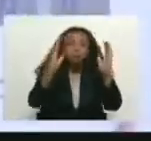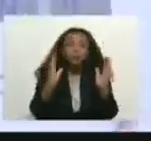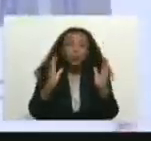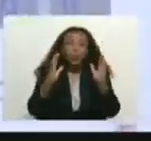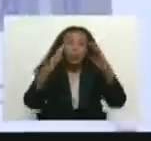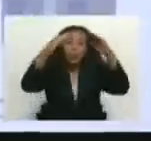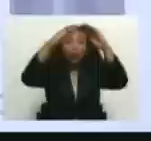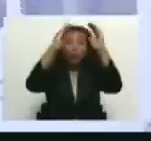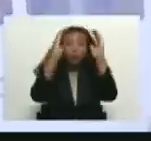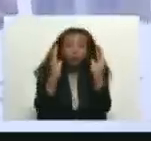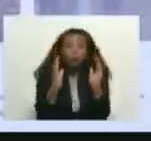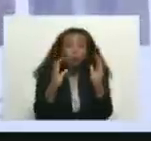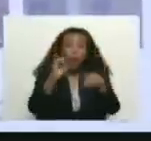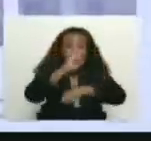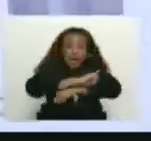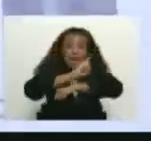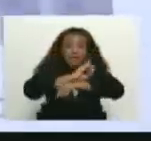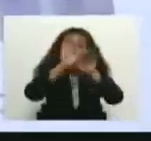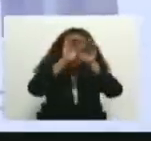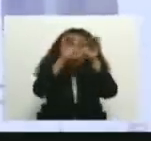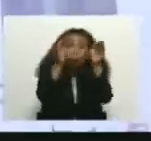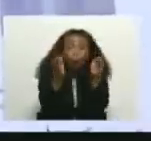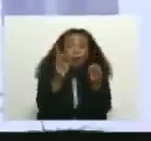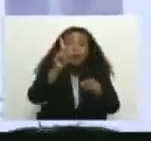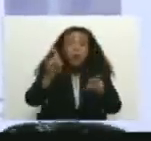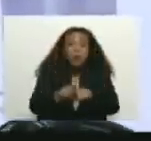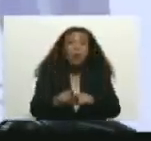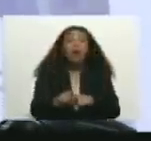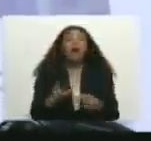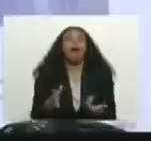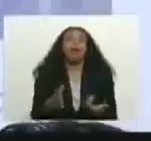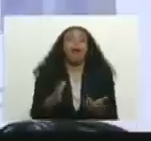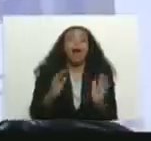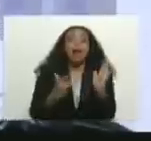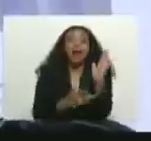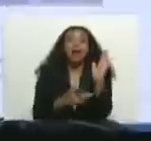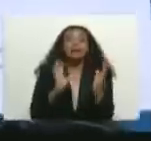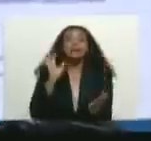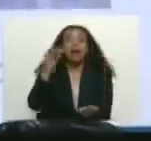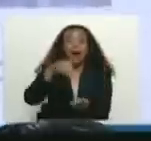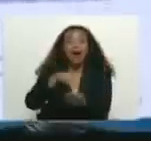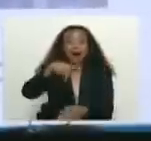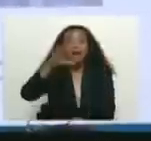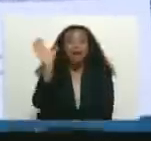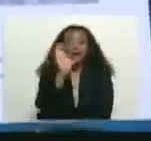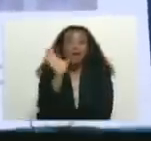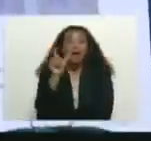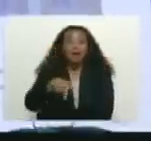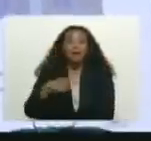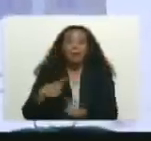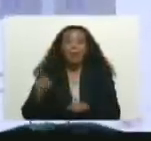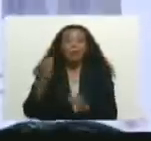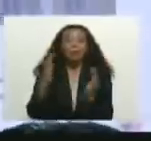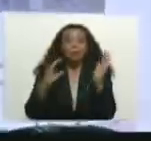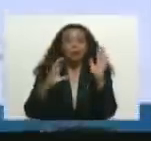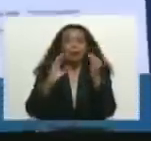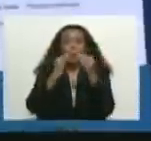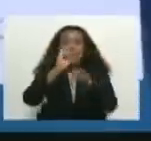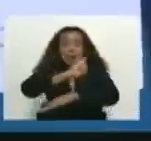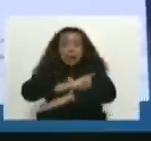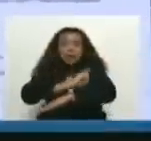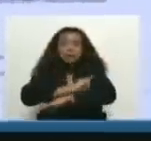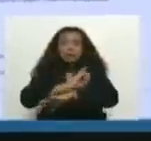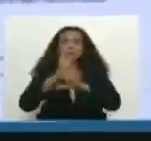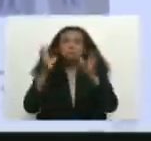estaba cayendo. Igual que la iglesia de José Gregorio Hernández aquí en la Candelaria, también se estaba cayendo la cúpula. Y bueno,